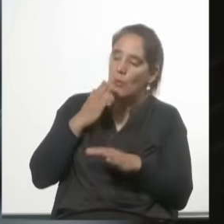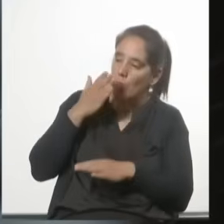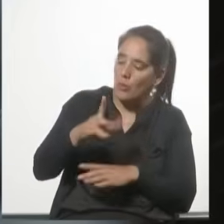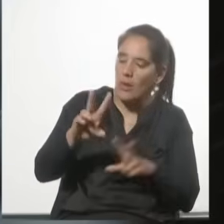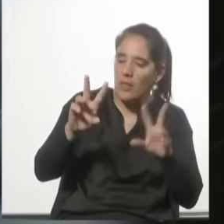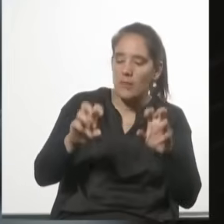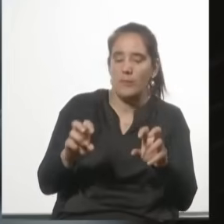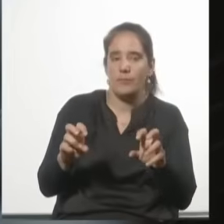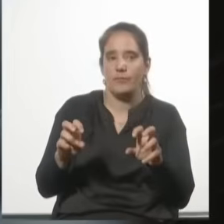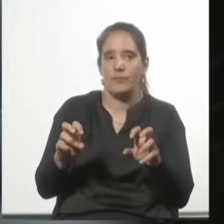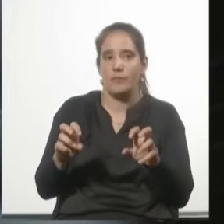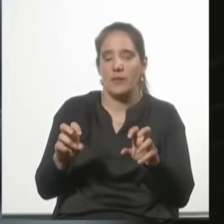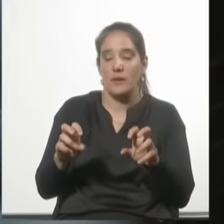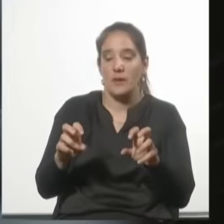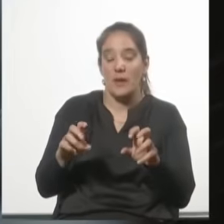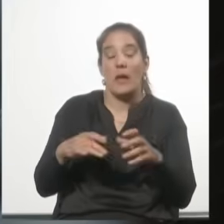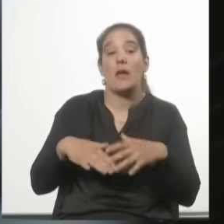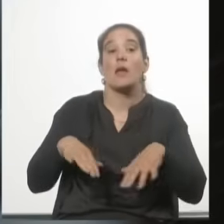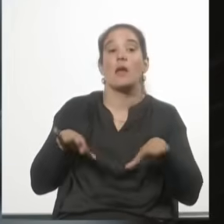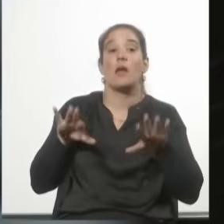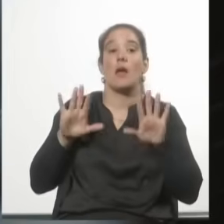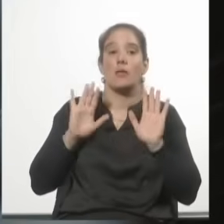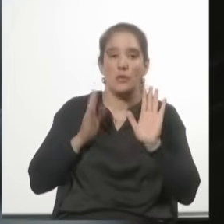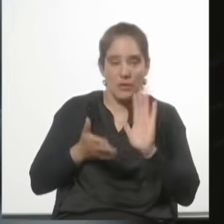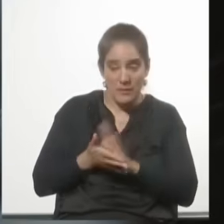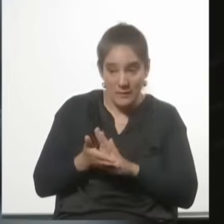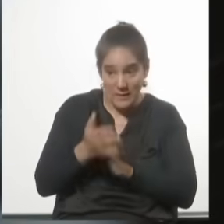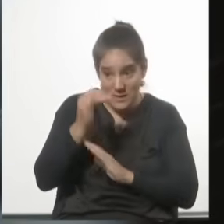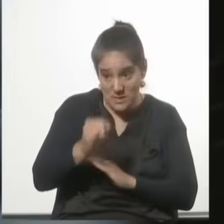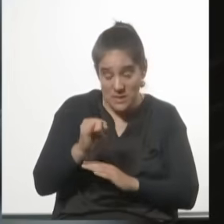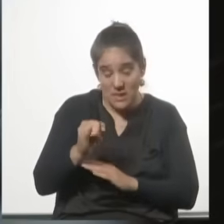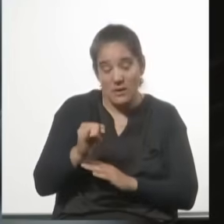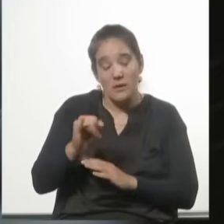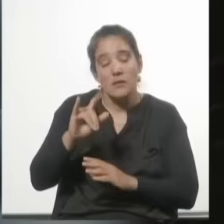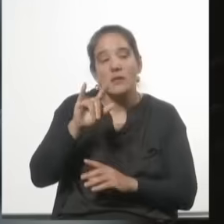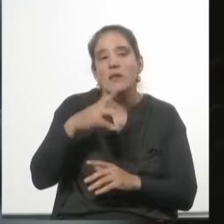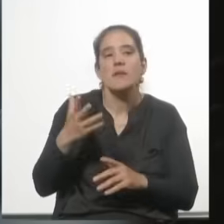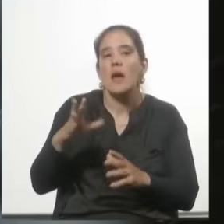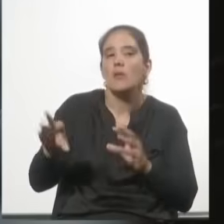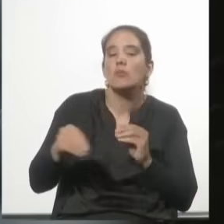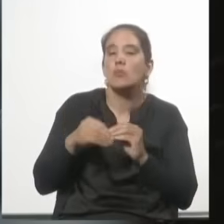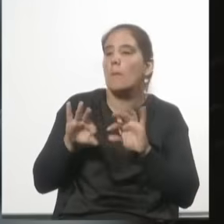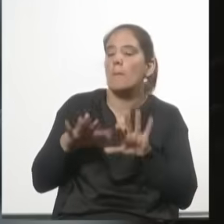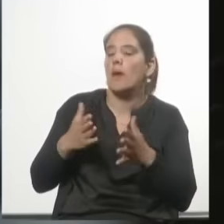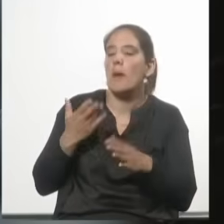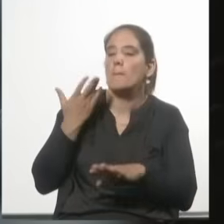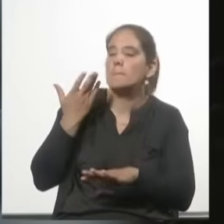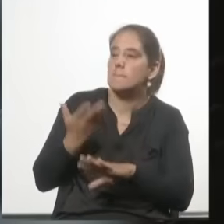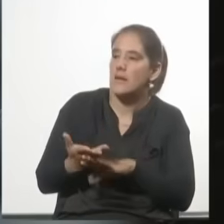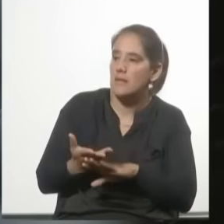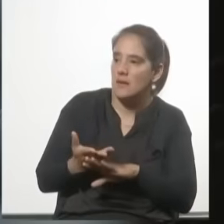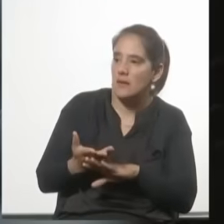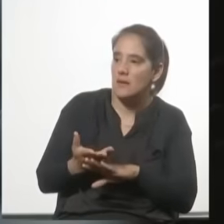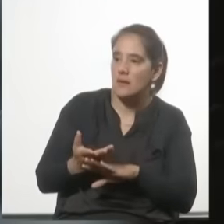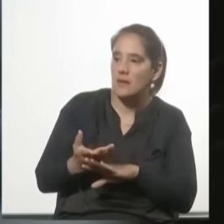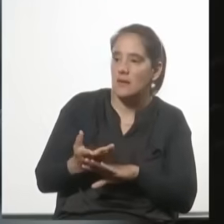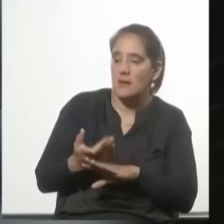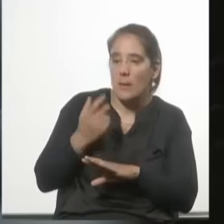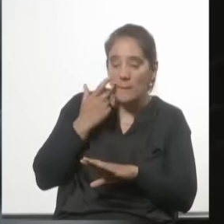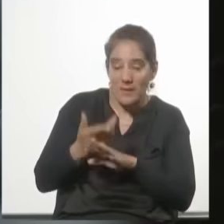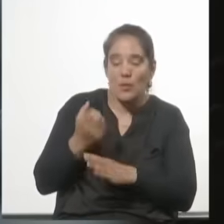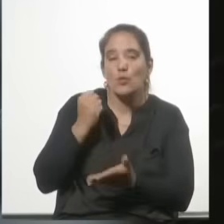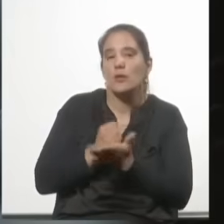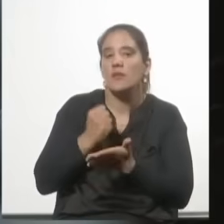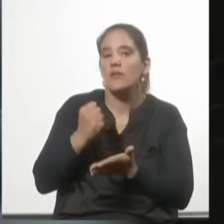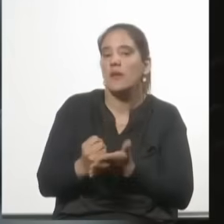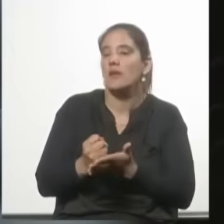adicional exigencia que en caso de ejecución de la misma debía acompañarse al requerimiento a formular ante la avalista una certificación